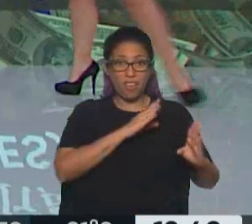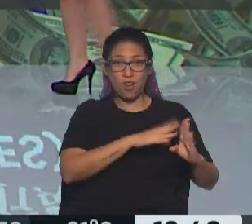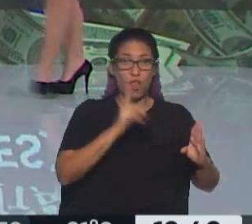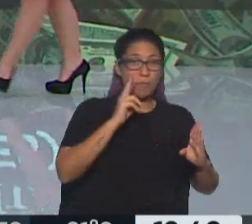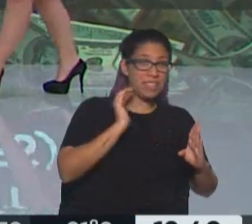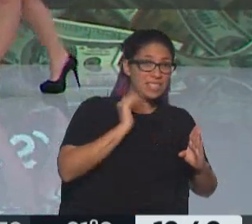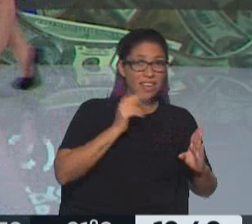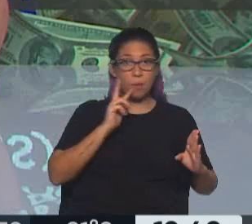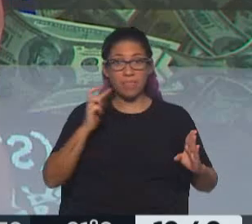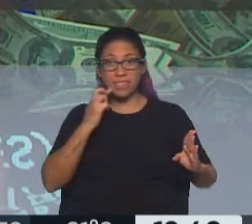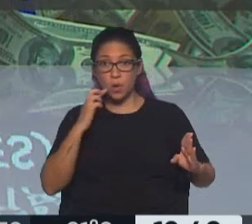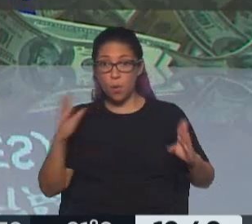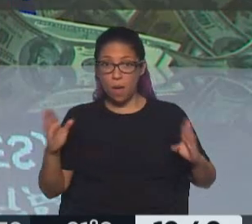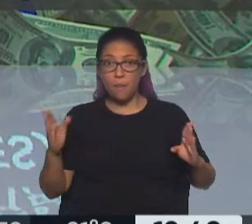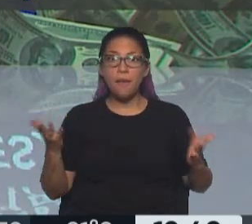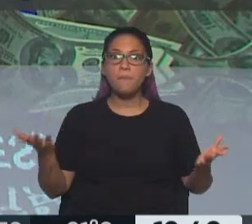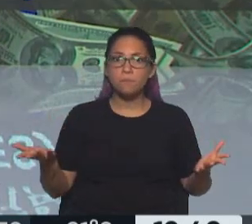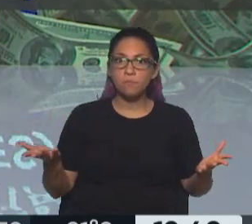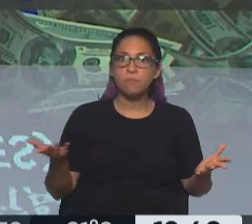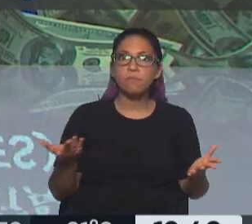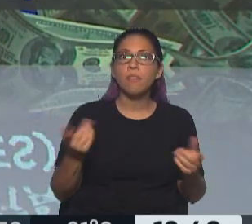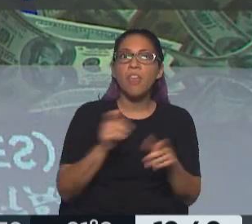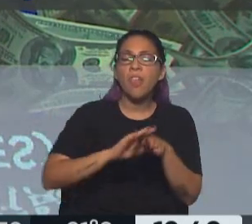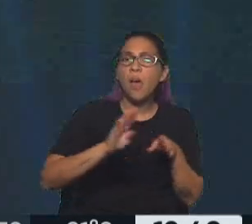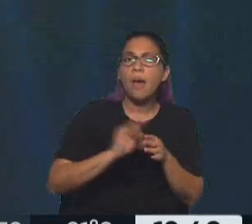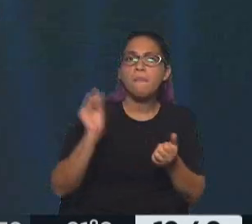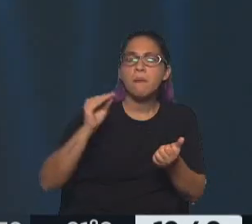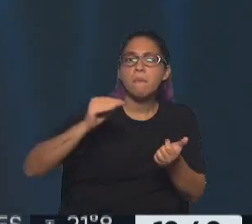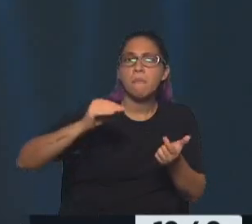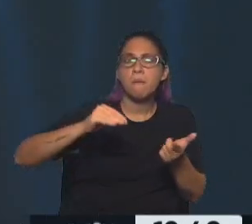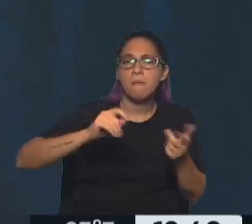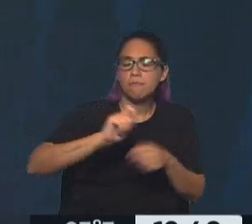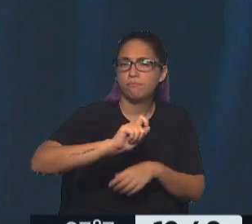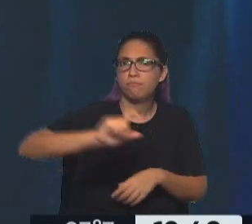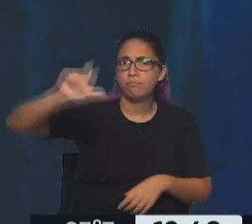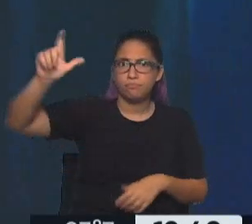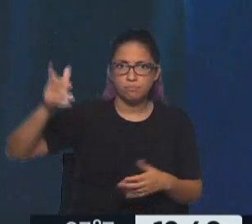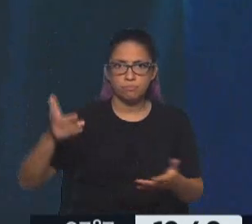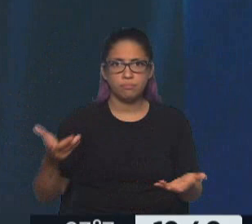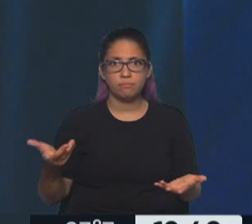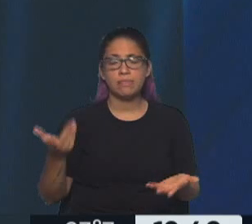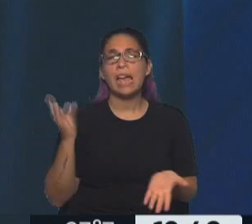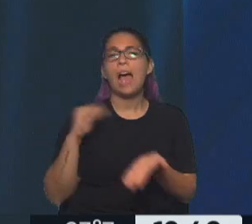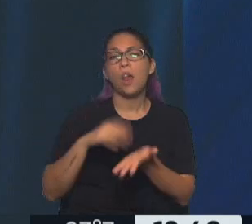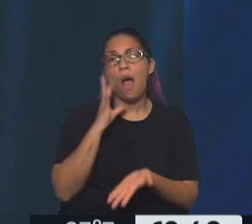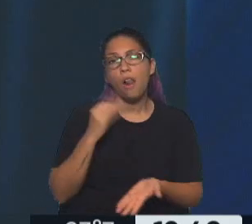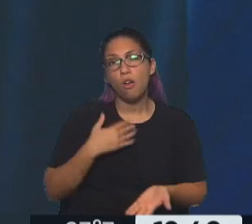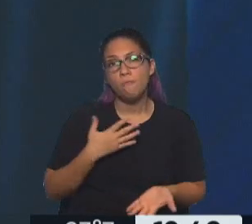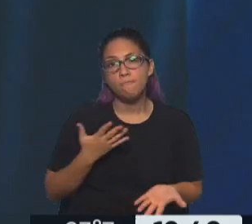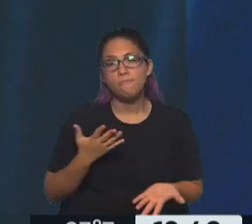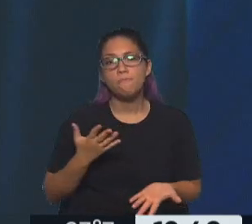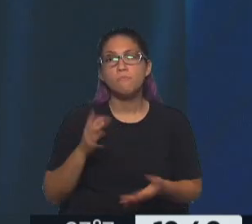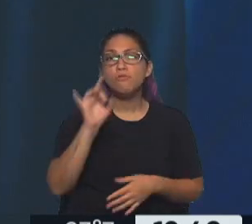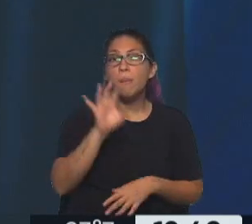el stock de deuda aumentó en 100.000, las emisiones de deuda fueron incluso más elevadas y, por cierto, permítame agregar este dato, solamente